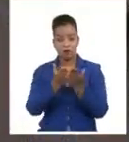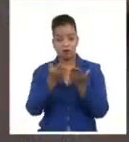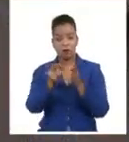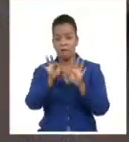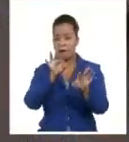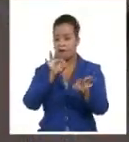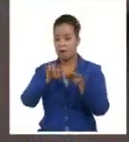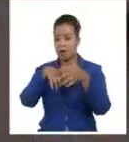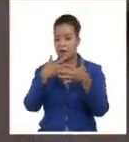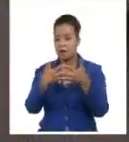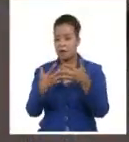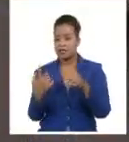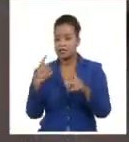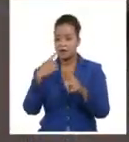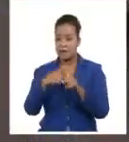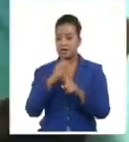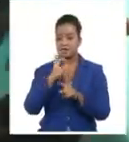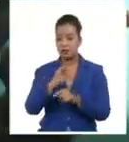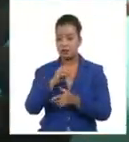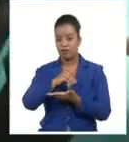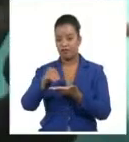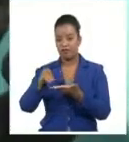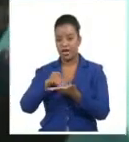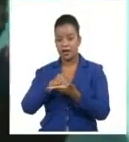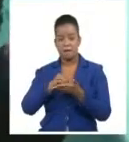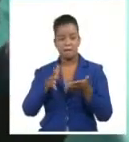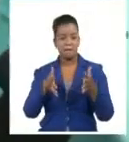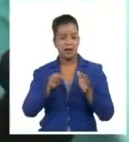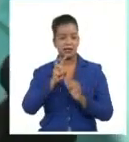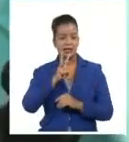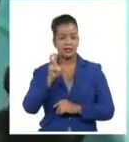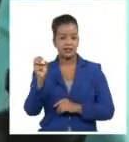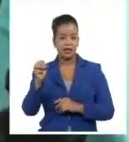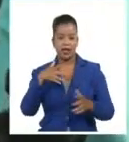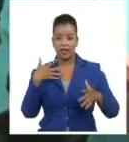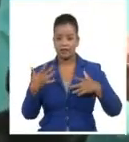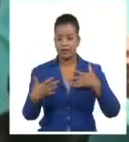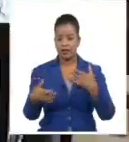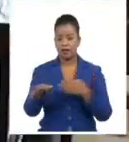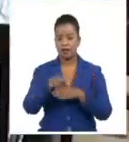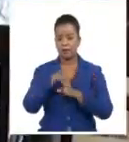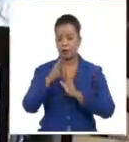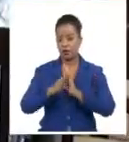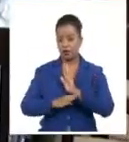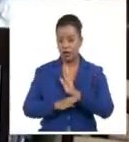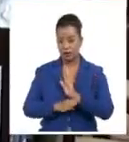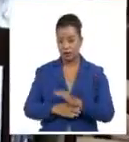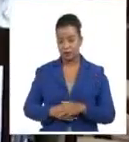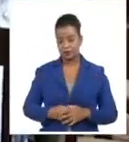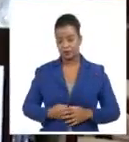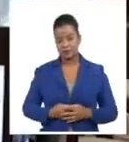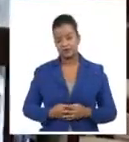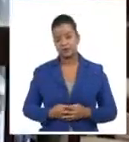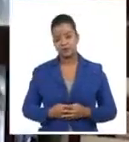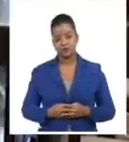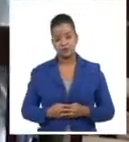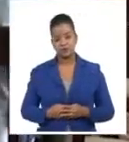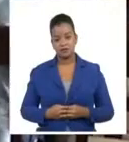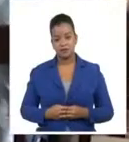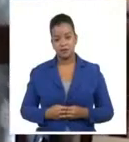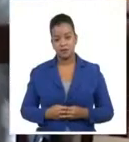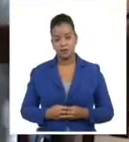a sumarse a la fiesta del saber. Unas 300 actividades animan el programa literario. En la sede del Museo Provincial